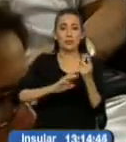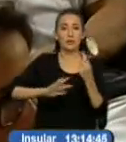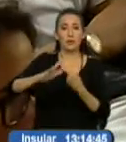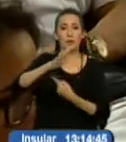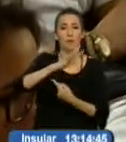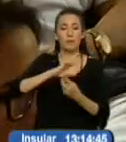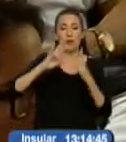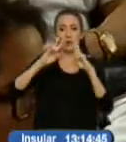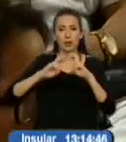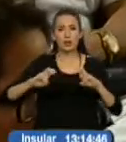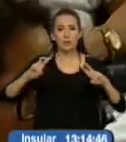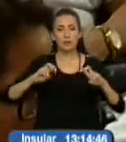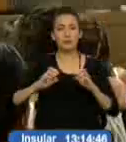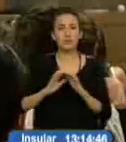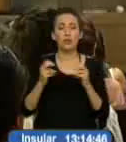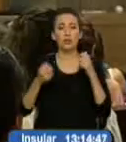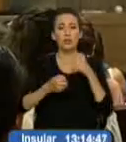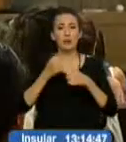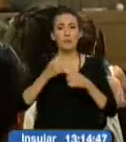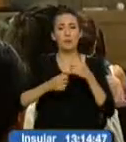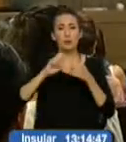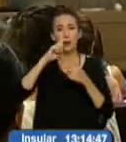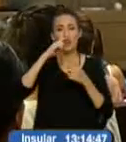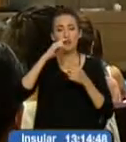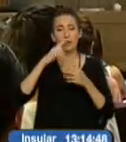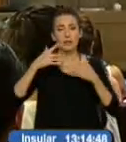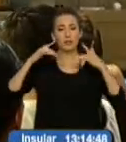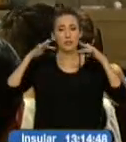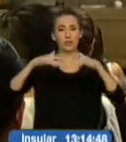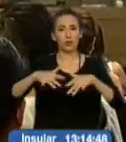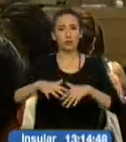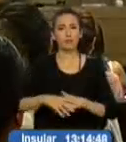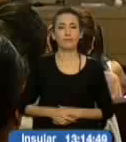del Niño y estadísticos. Guadalupe Ayoví, Ecuador TV.